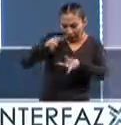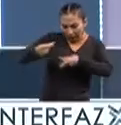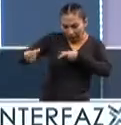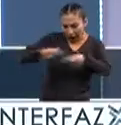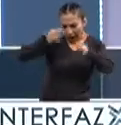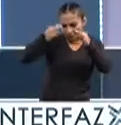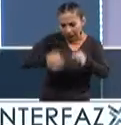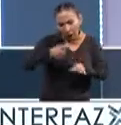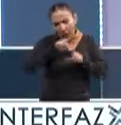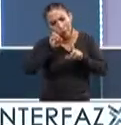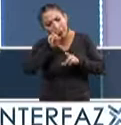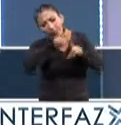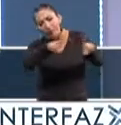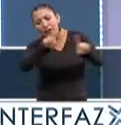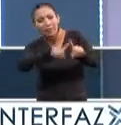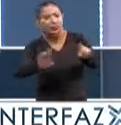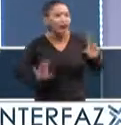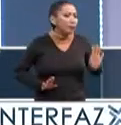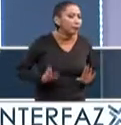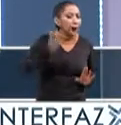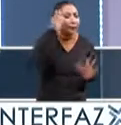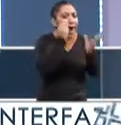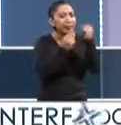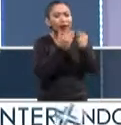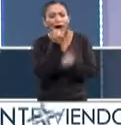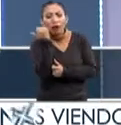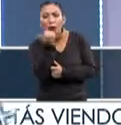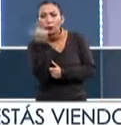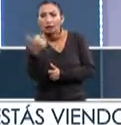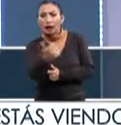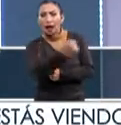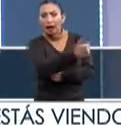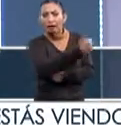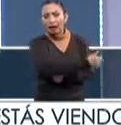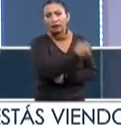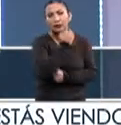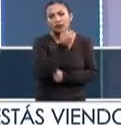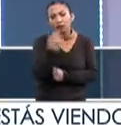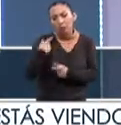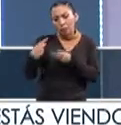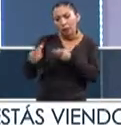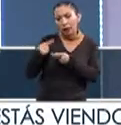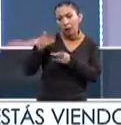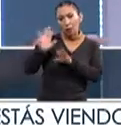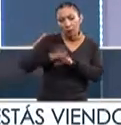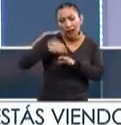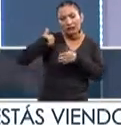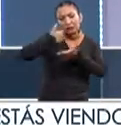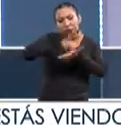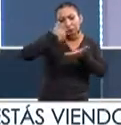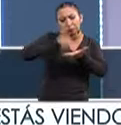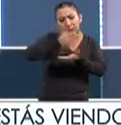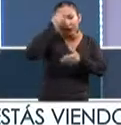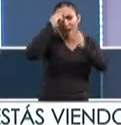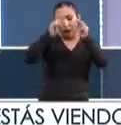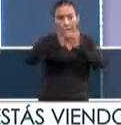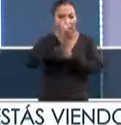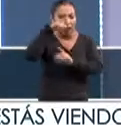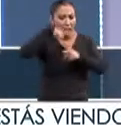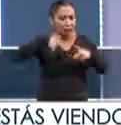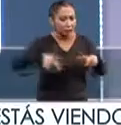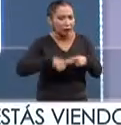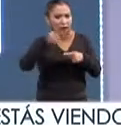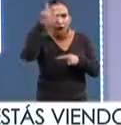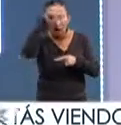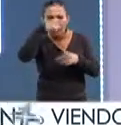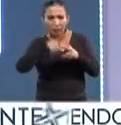con base en los distintos estilos de aprendizaje para los diferentes tipos de niños, planeando clases que exploten todas las inteligencias: